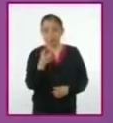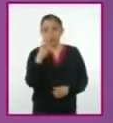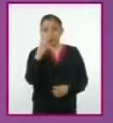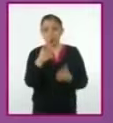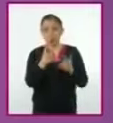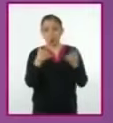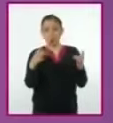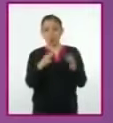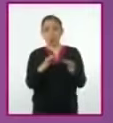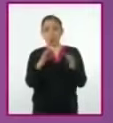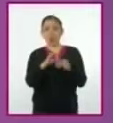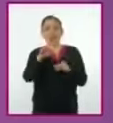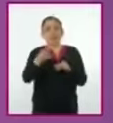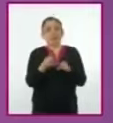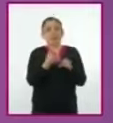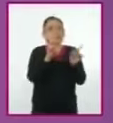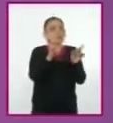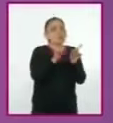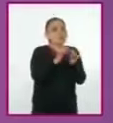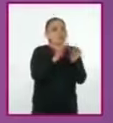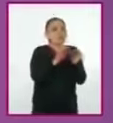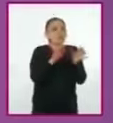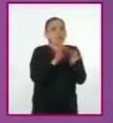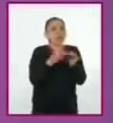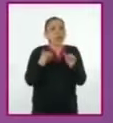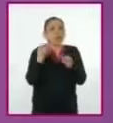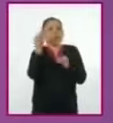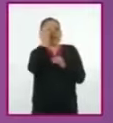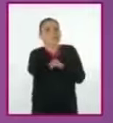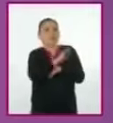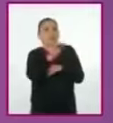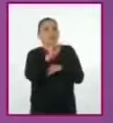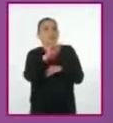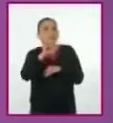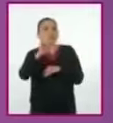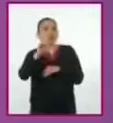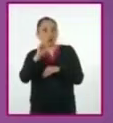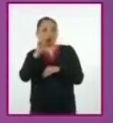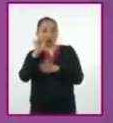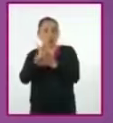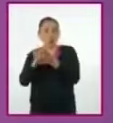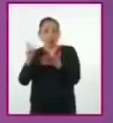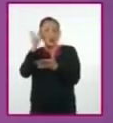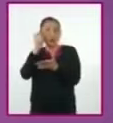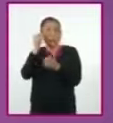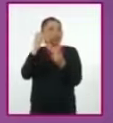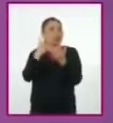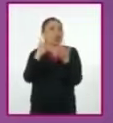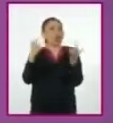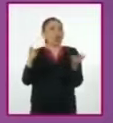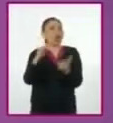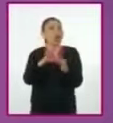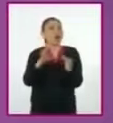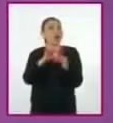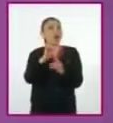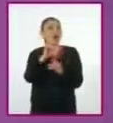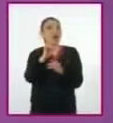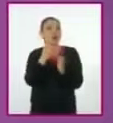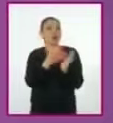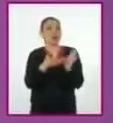cuento es una narración breve de ficción. Estoy seguro que han leído o escuchado muchos cuentos a lo largo de su